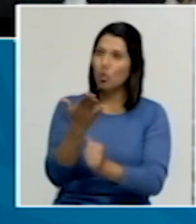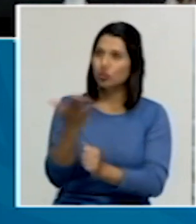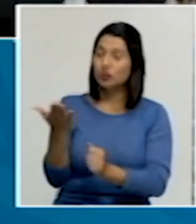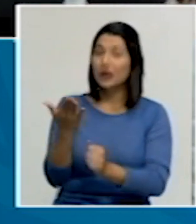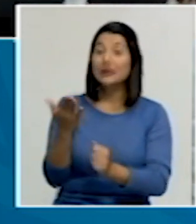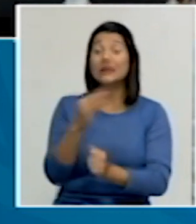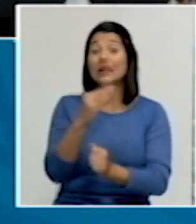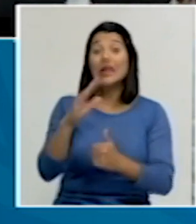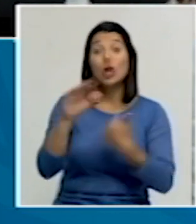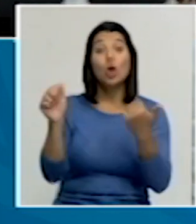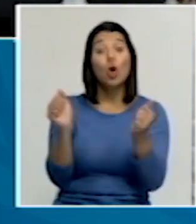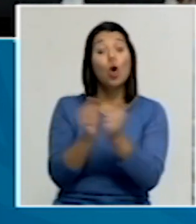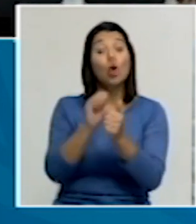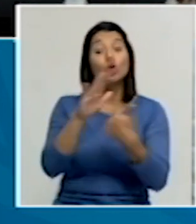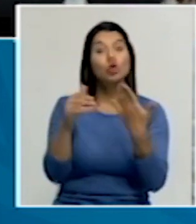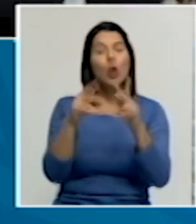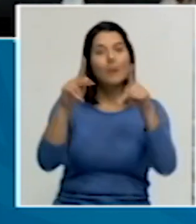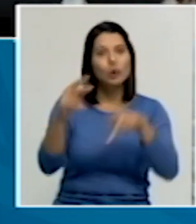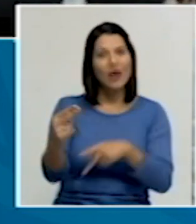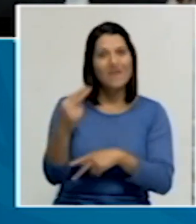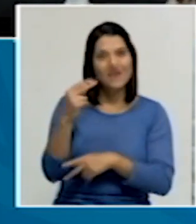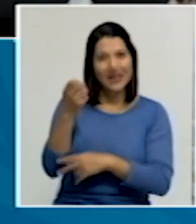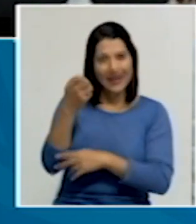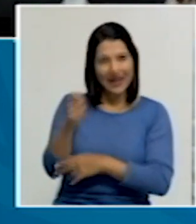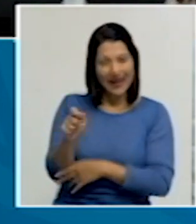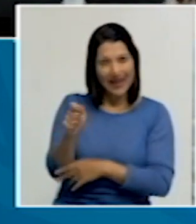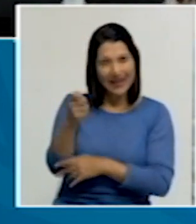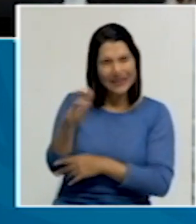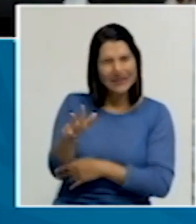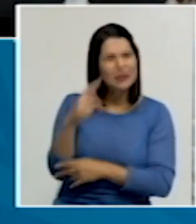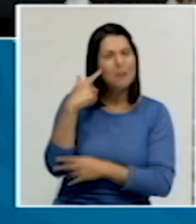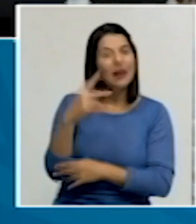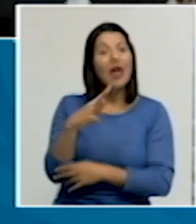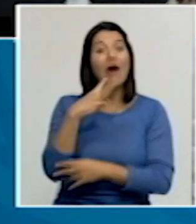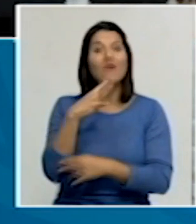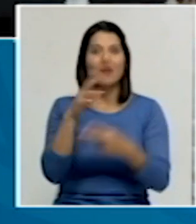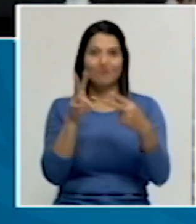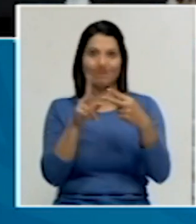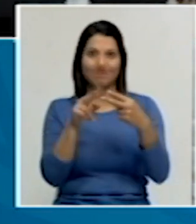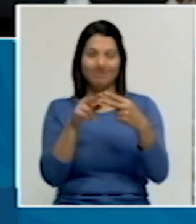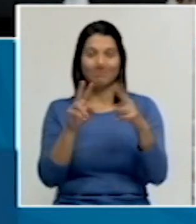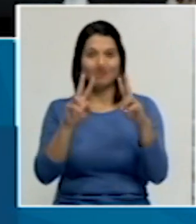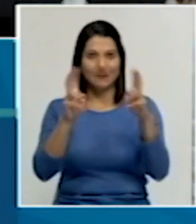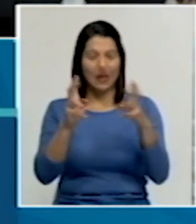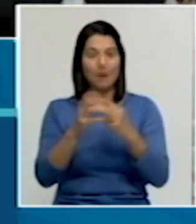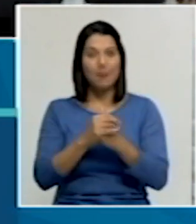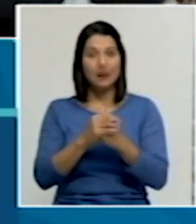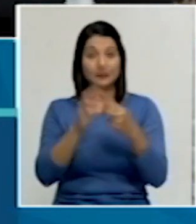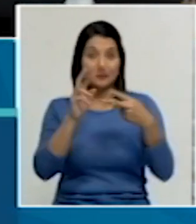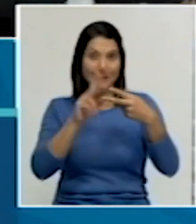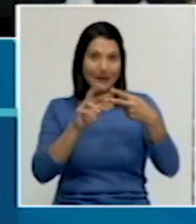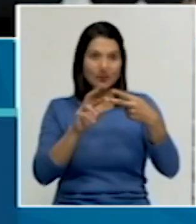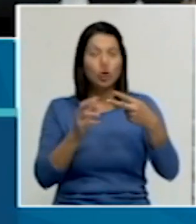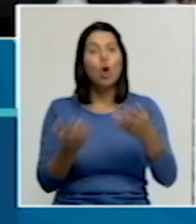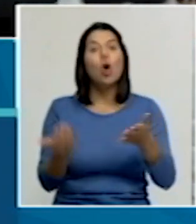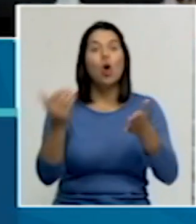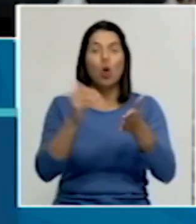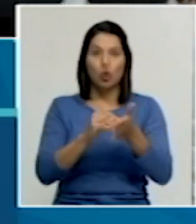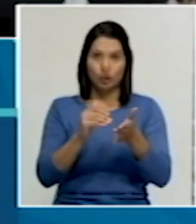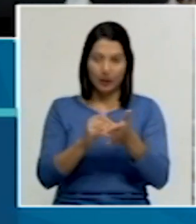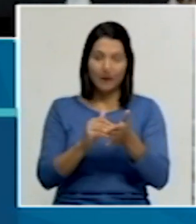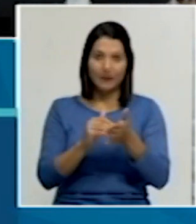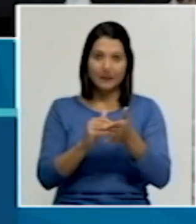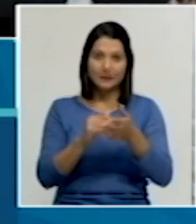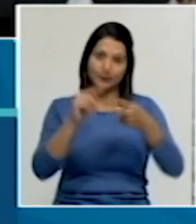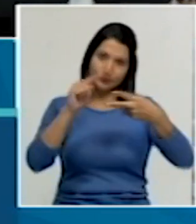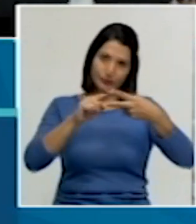audiencia de Canal 13 para hablar de este par de temas que se nos hicieron de nuevo en el caso de